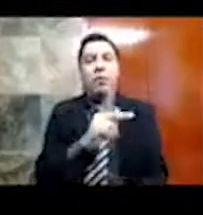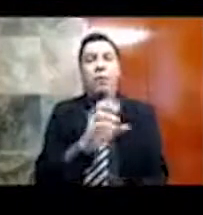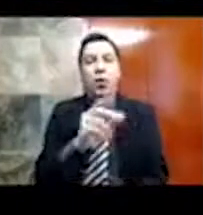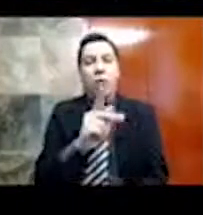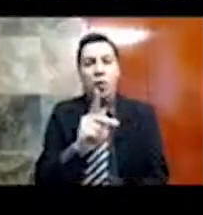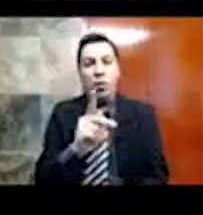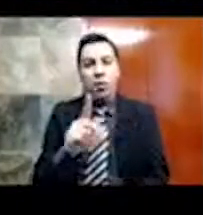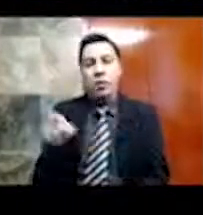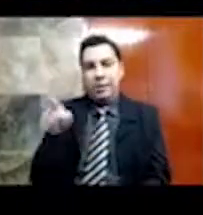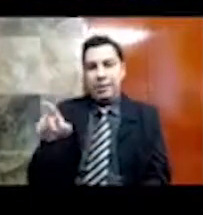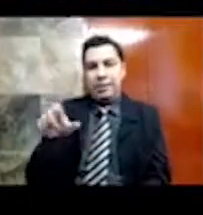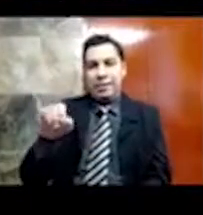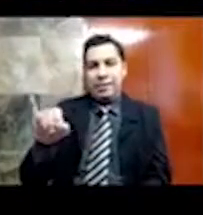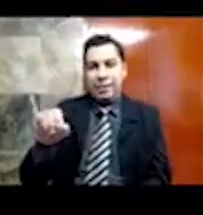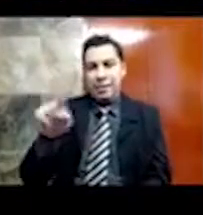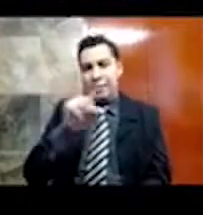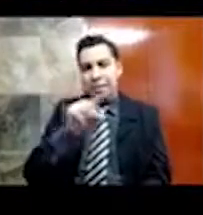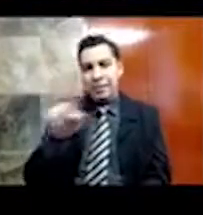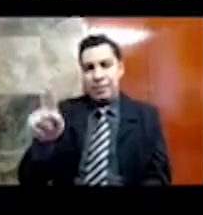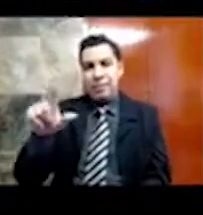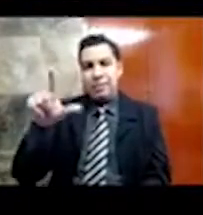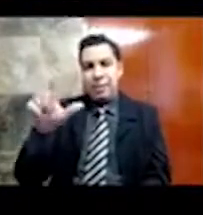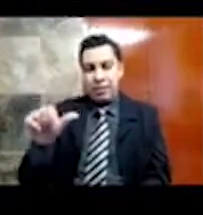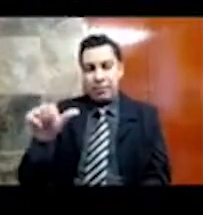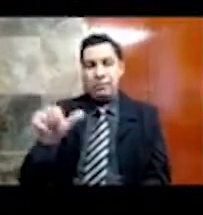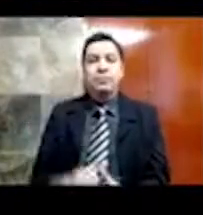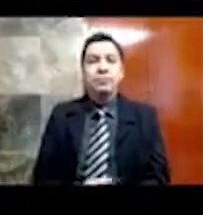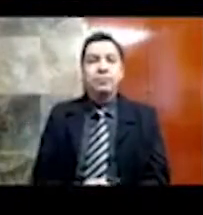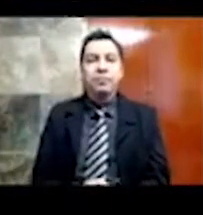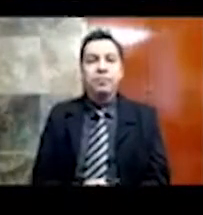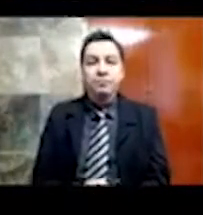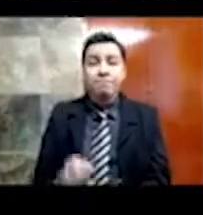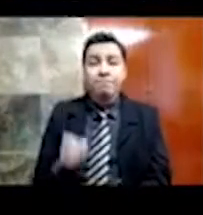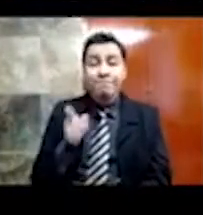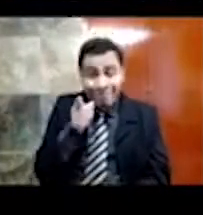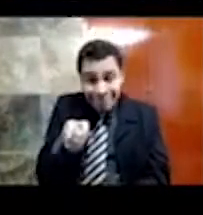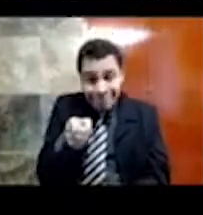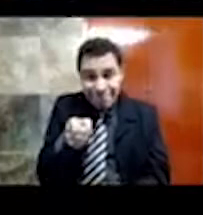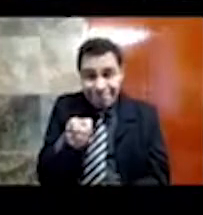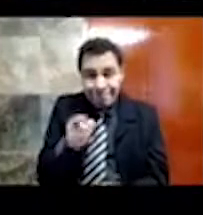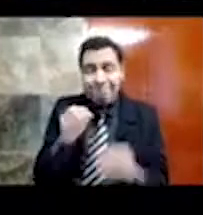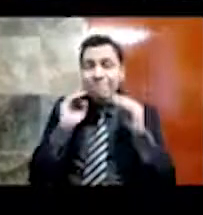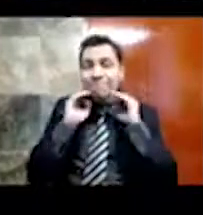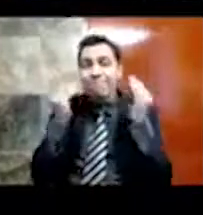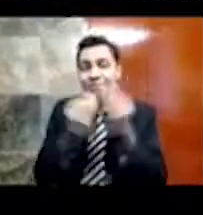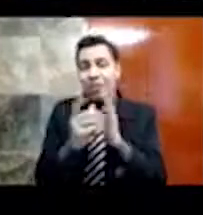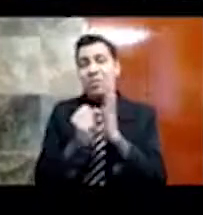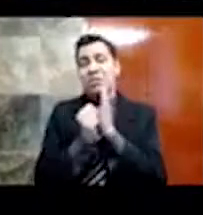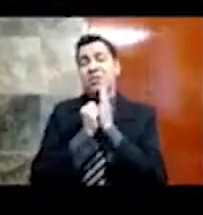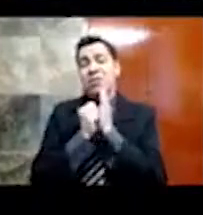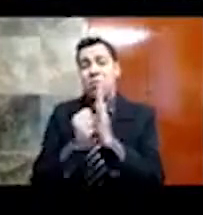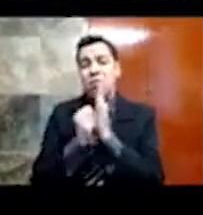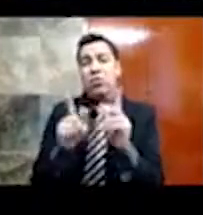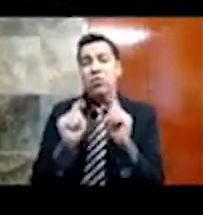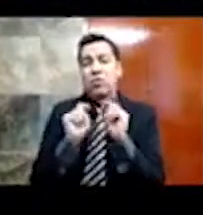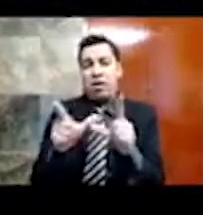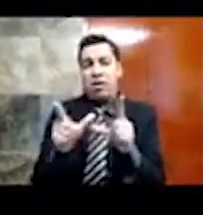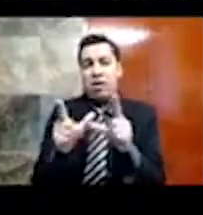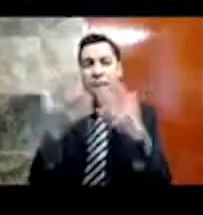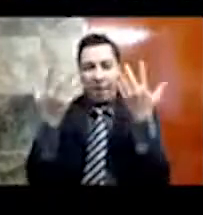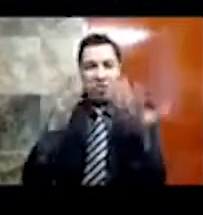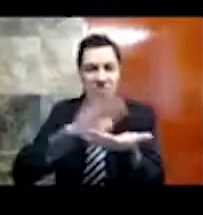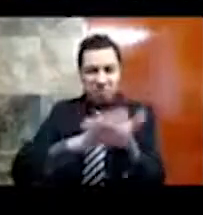sagradas. La que sigue. Y este es Tlaxcala, el glifo de Tlaxcala, unas manos haciendo tortillas,